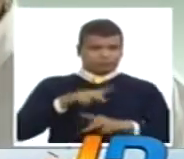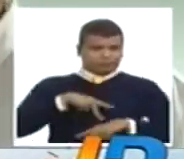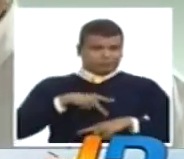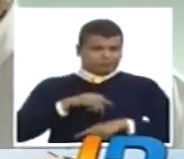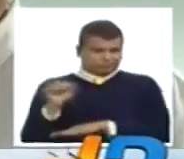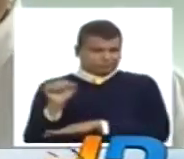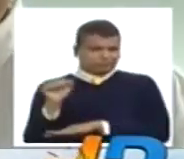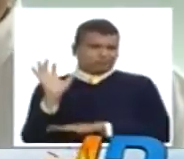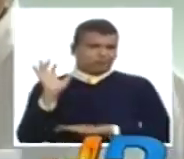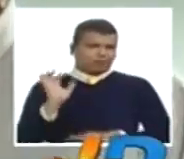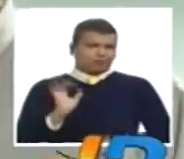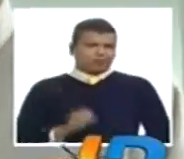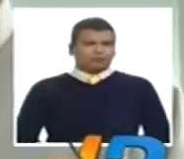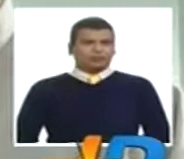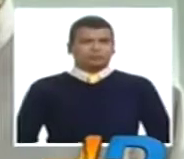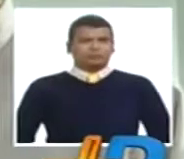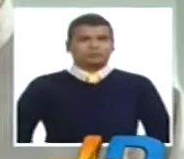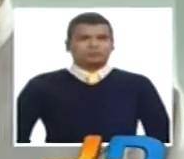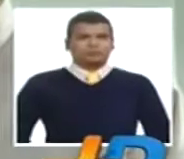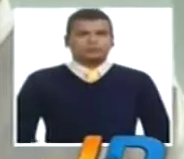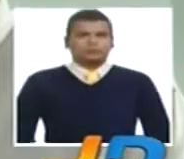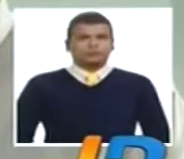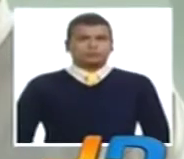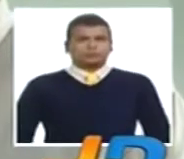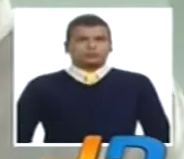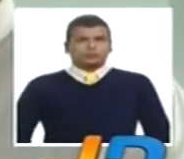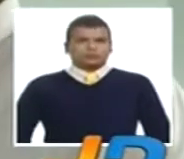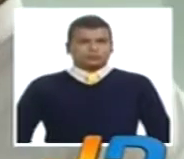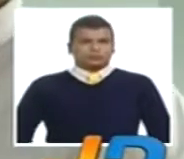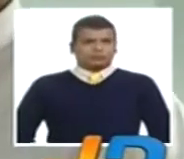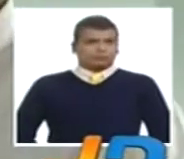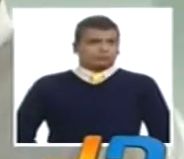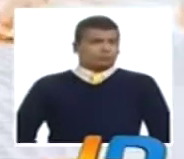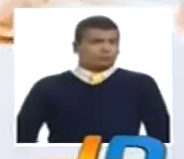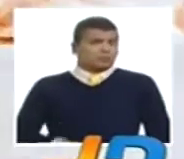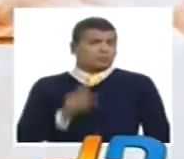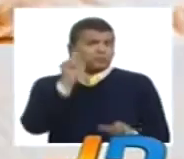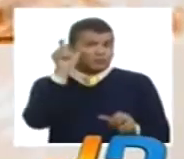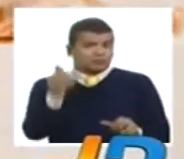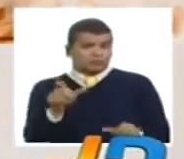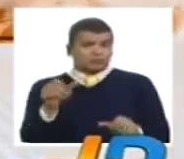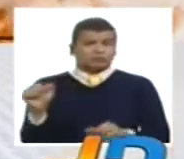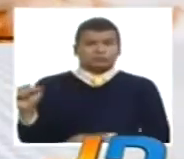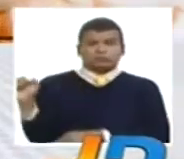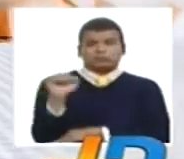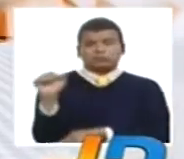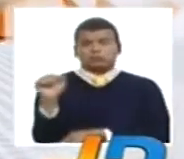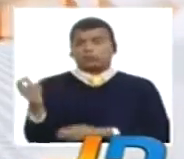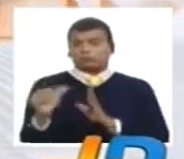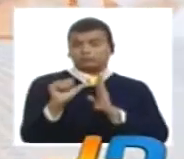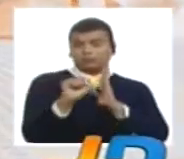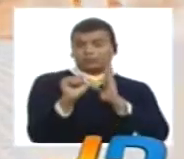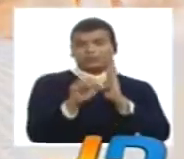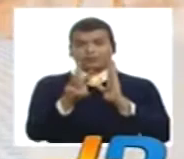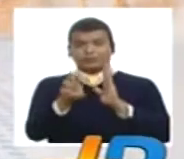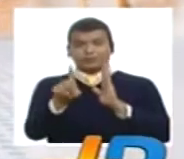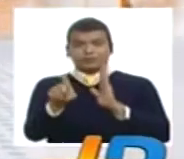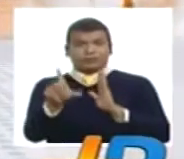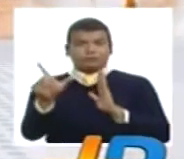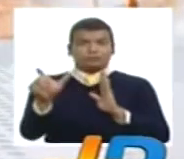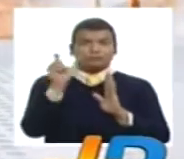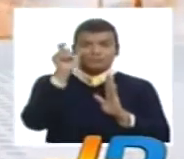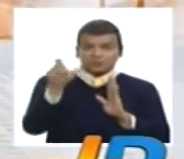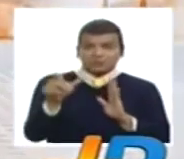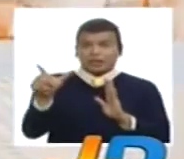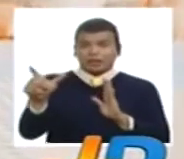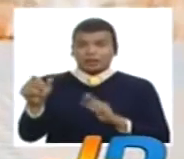haciendo uso en la vía pública a alguien y por lo tanto a través del artículo 86 corresponsable